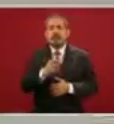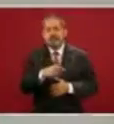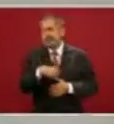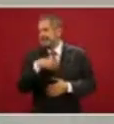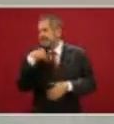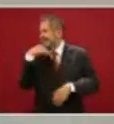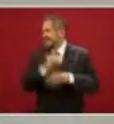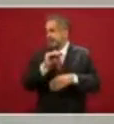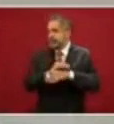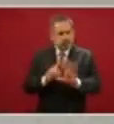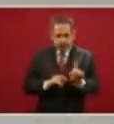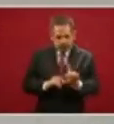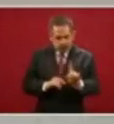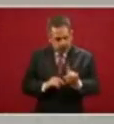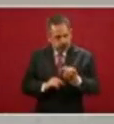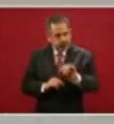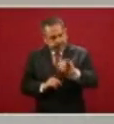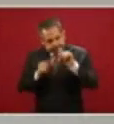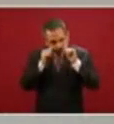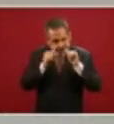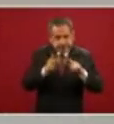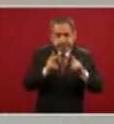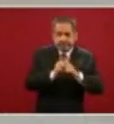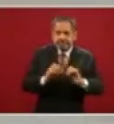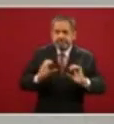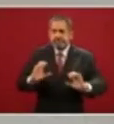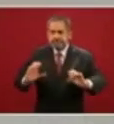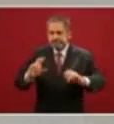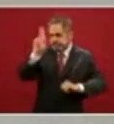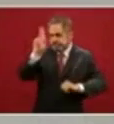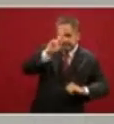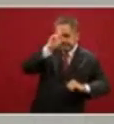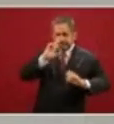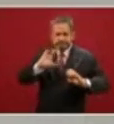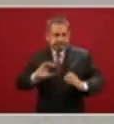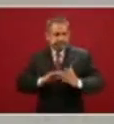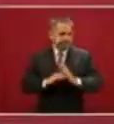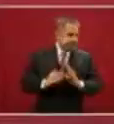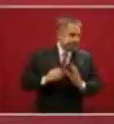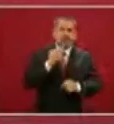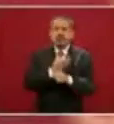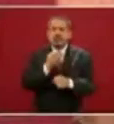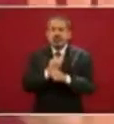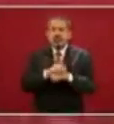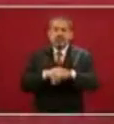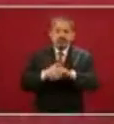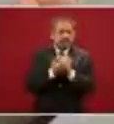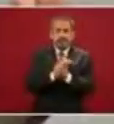enfoquémonos en lo que sirve, que por el momento es las medidas de higiene básica, lavarse las